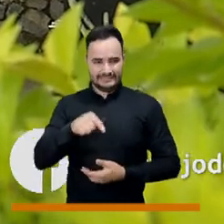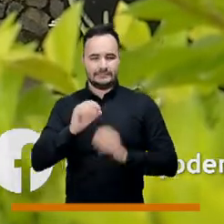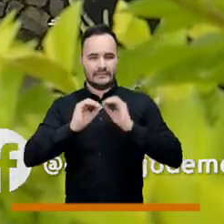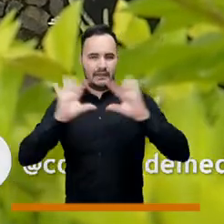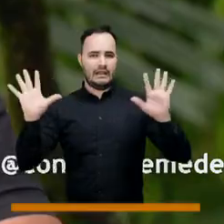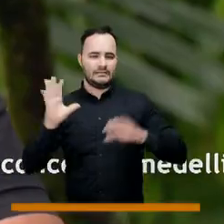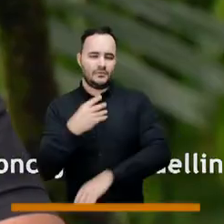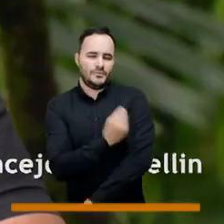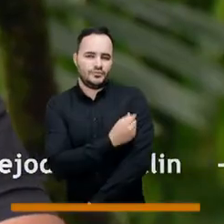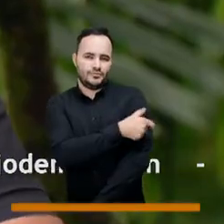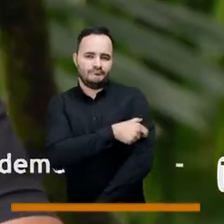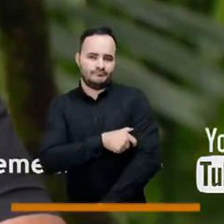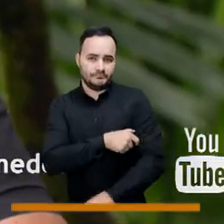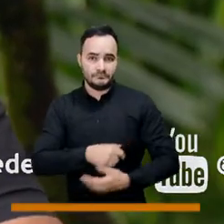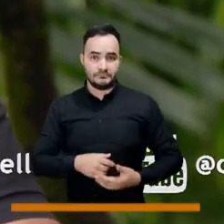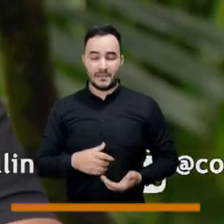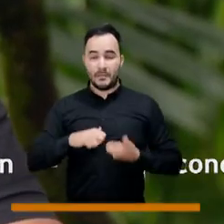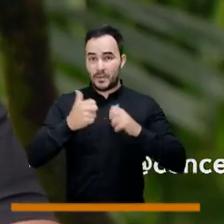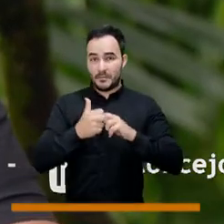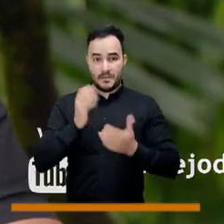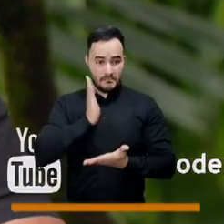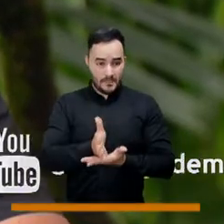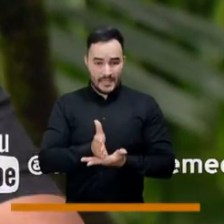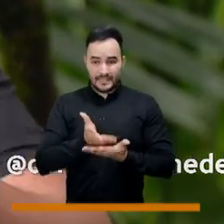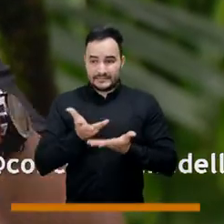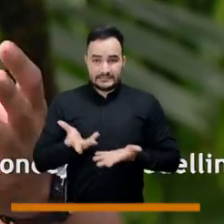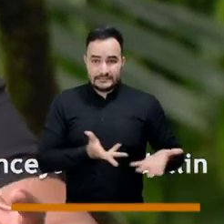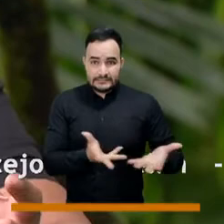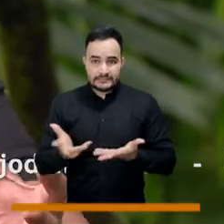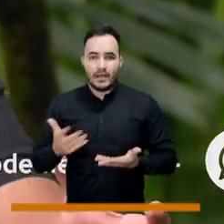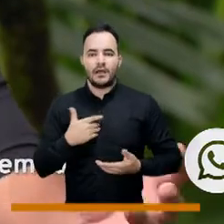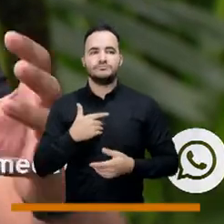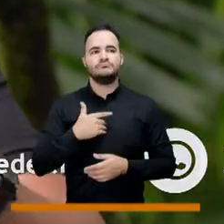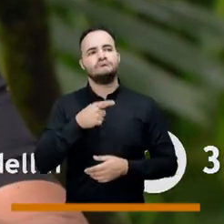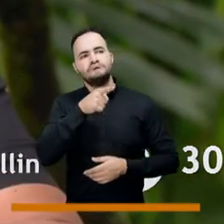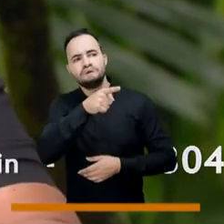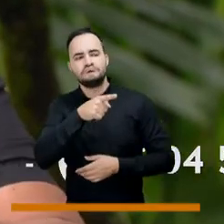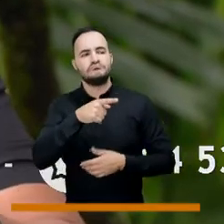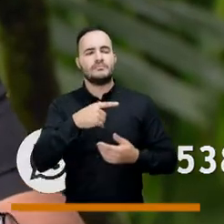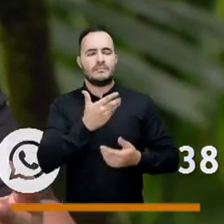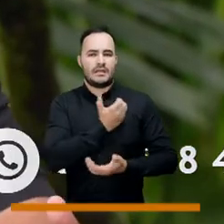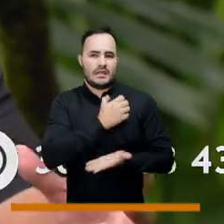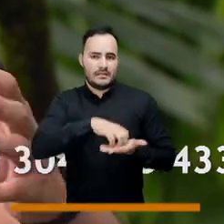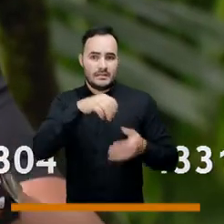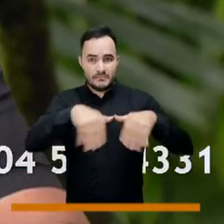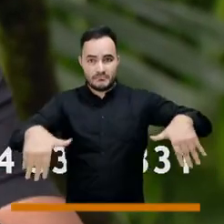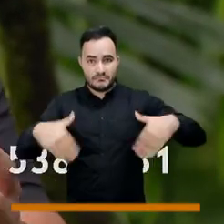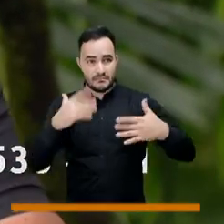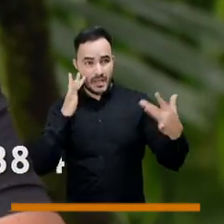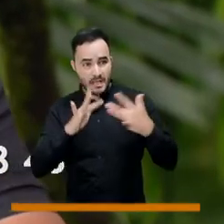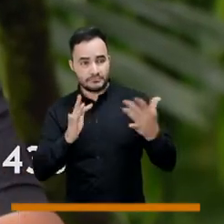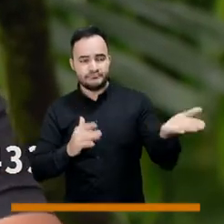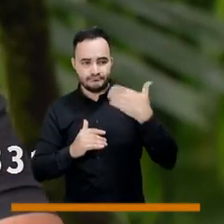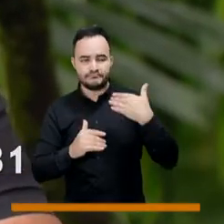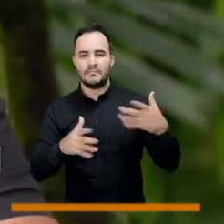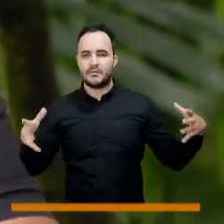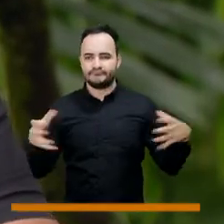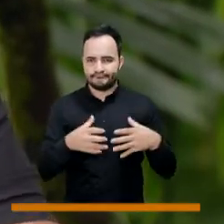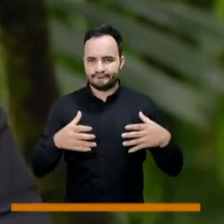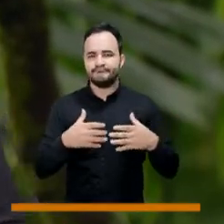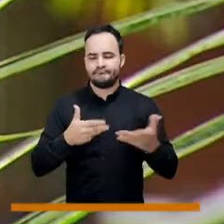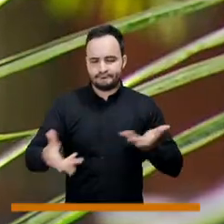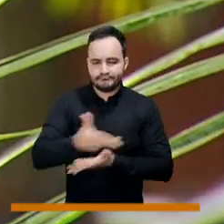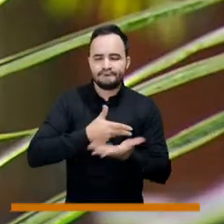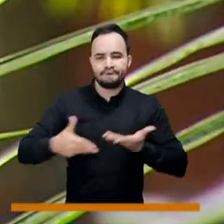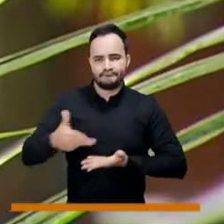eso es lo que hace una comisión accidental, coger una problemática puntual y citar a los diferentes miembros de la administración que tienen que ver con esta